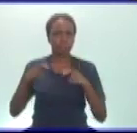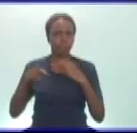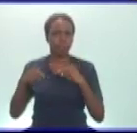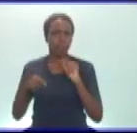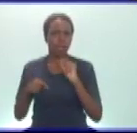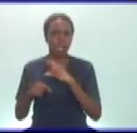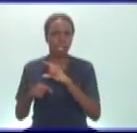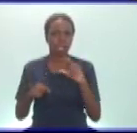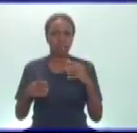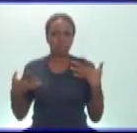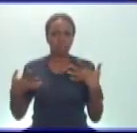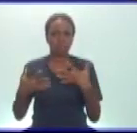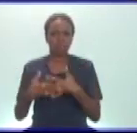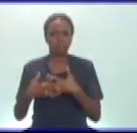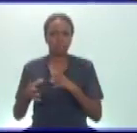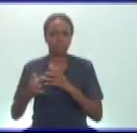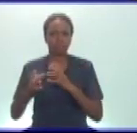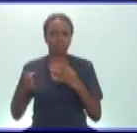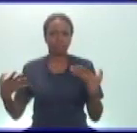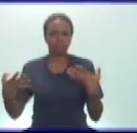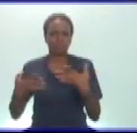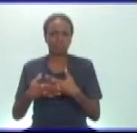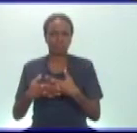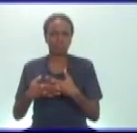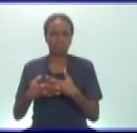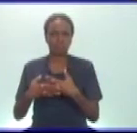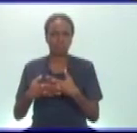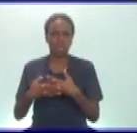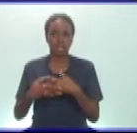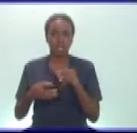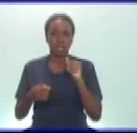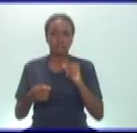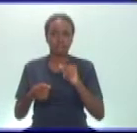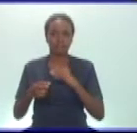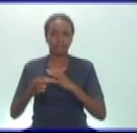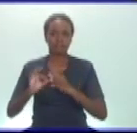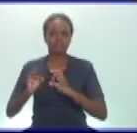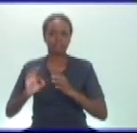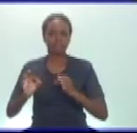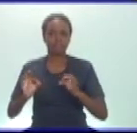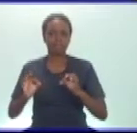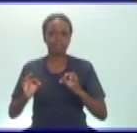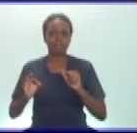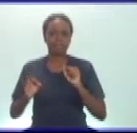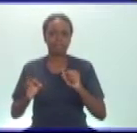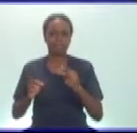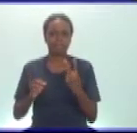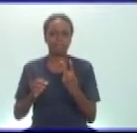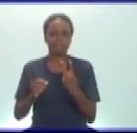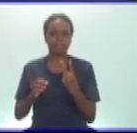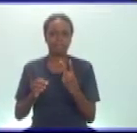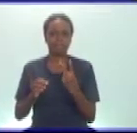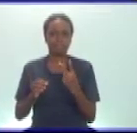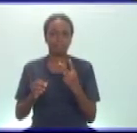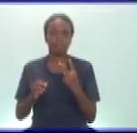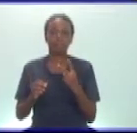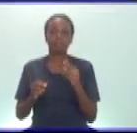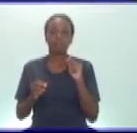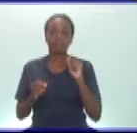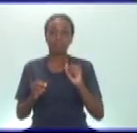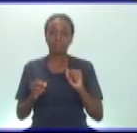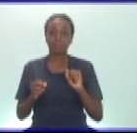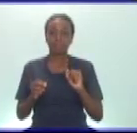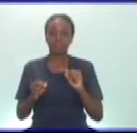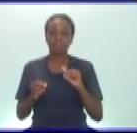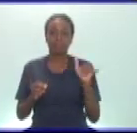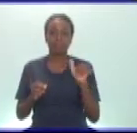oración compuesta, pero cuando vamos a la oración gramatical, nos damos cuenta de que Aquiles es quien realiza la acción de arrastrar, por tanto, está en función de